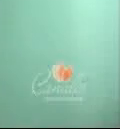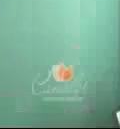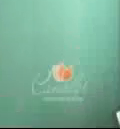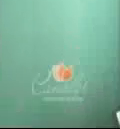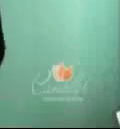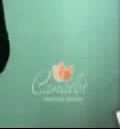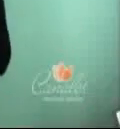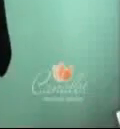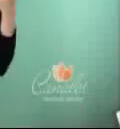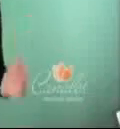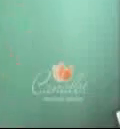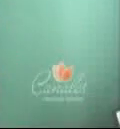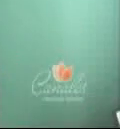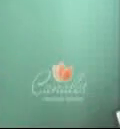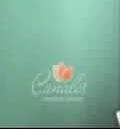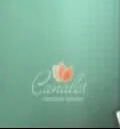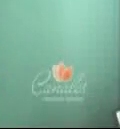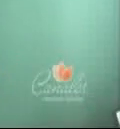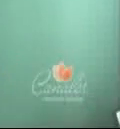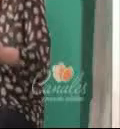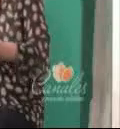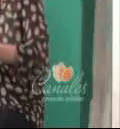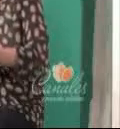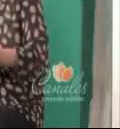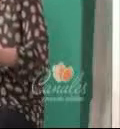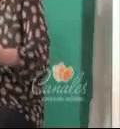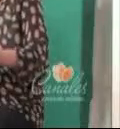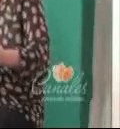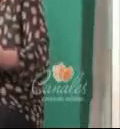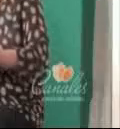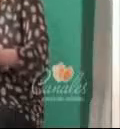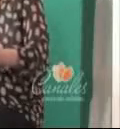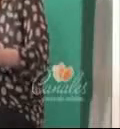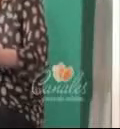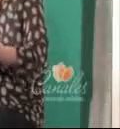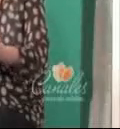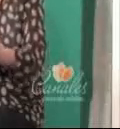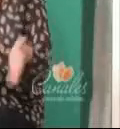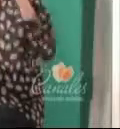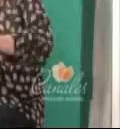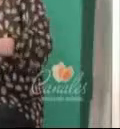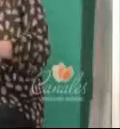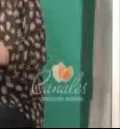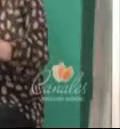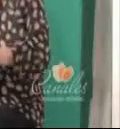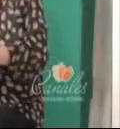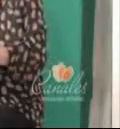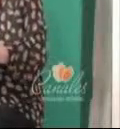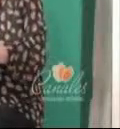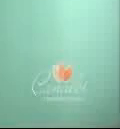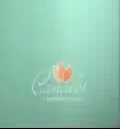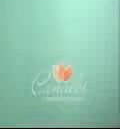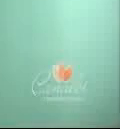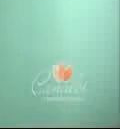de Innovación Mundial por la Educación como finalista del premio WAIS por su proyecto Videolibros en lengua de